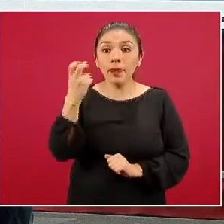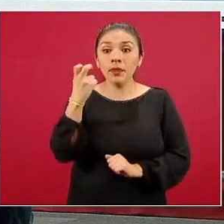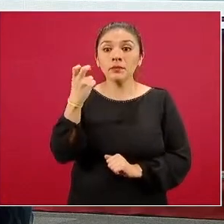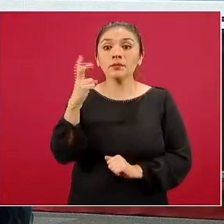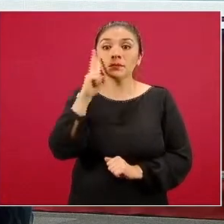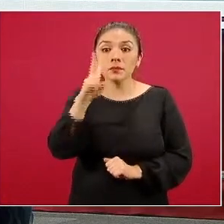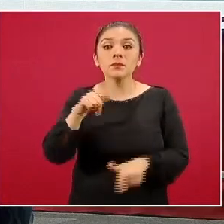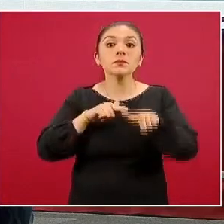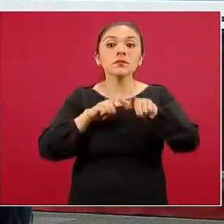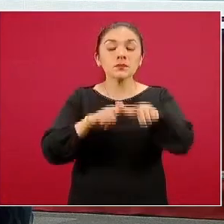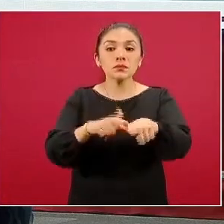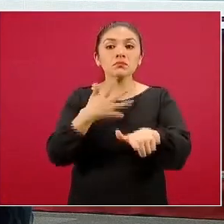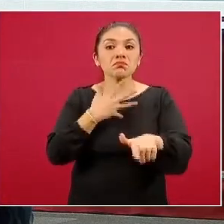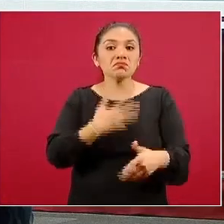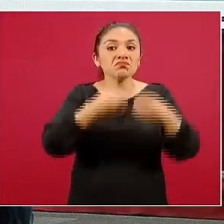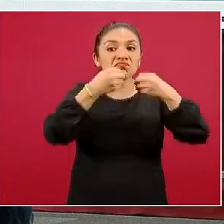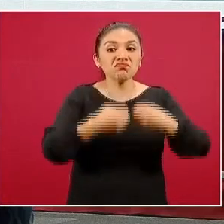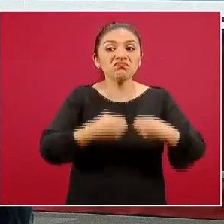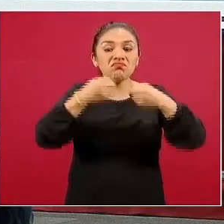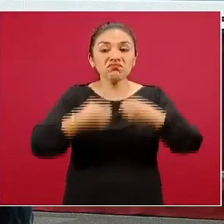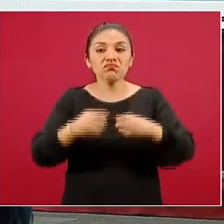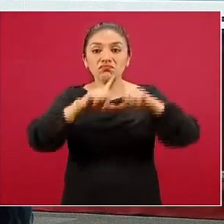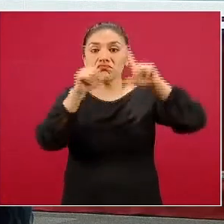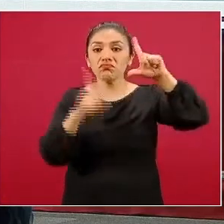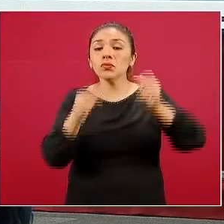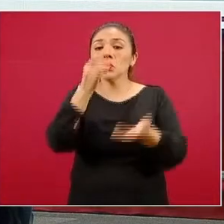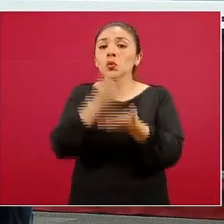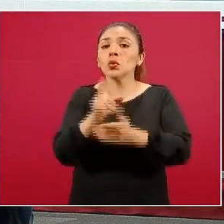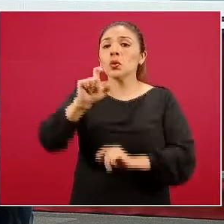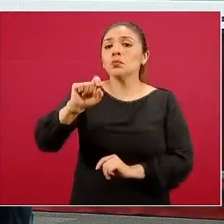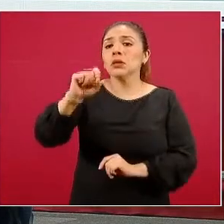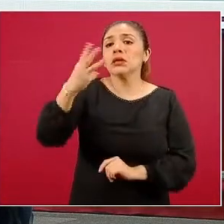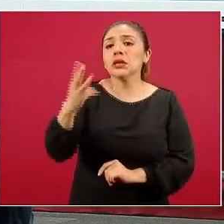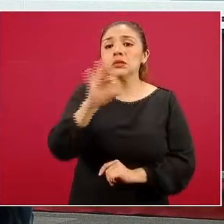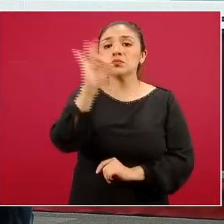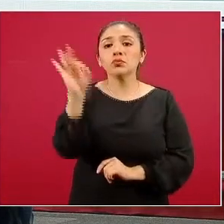aquí continuamos viendo una ocupación nacional de solo el 23%,